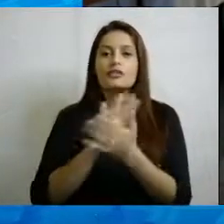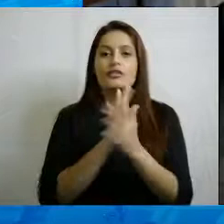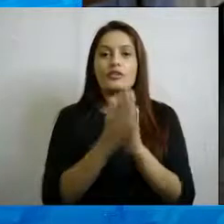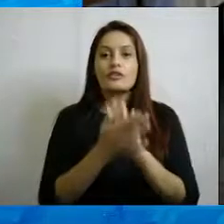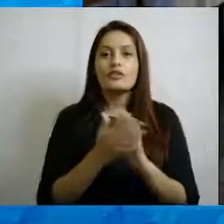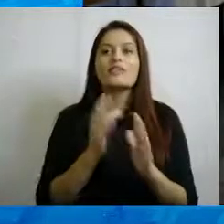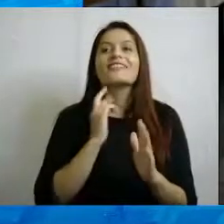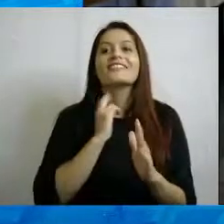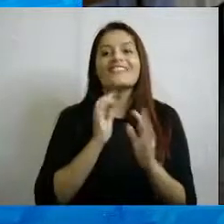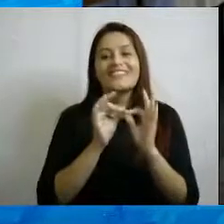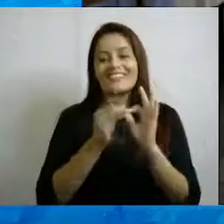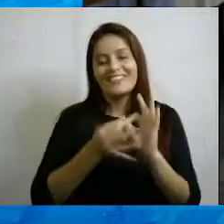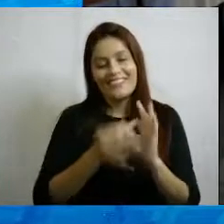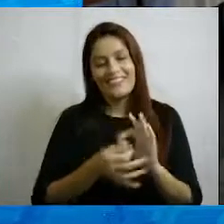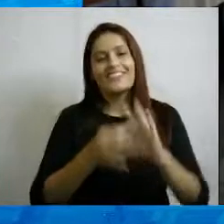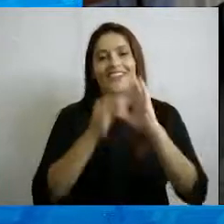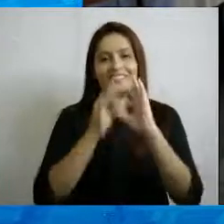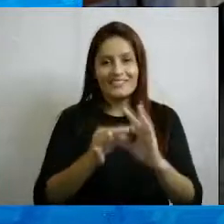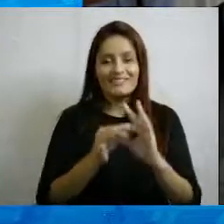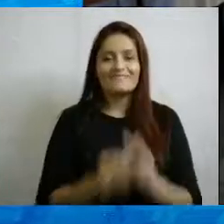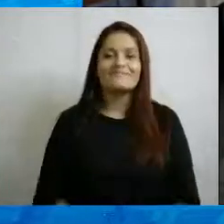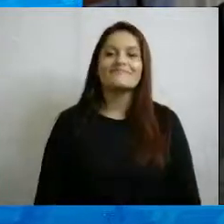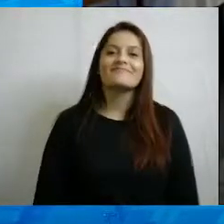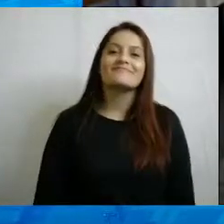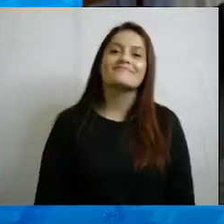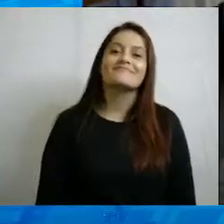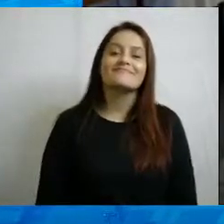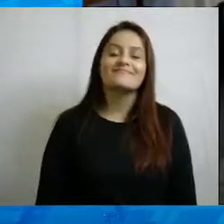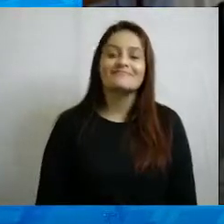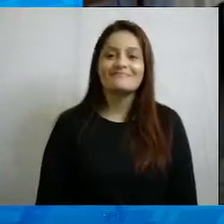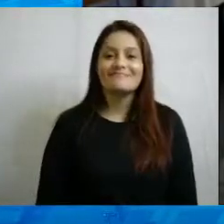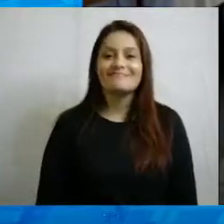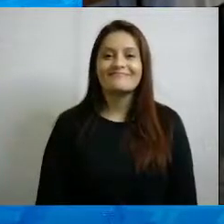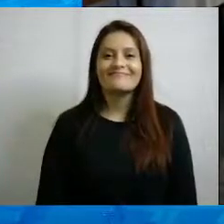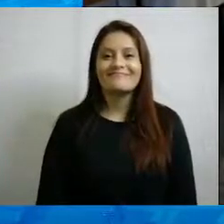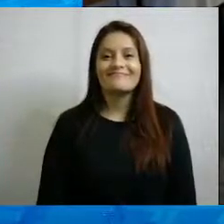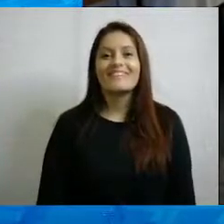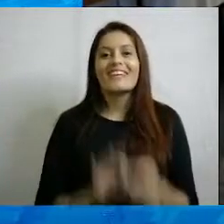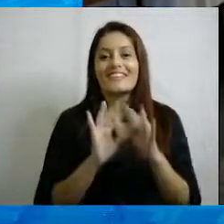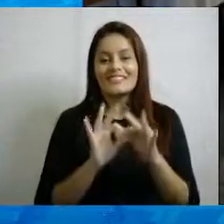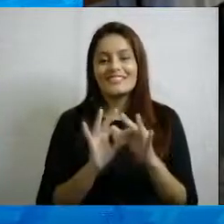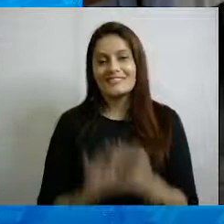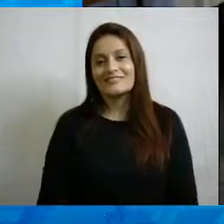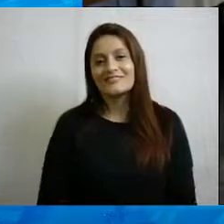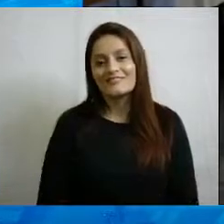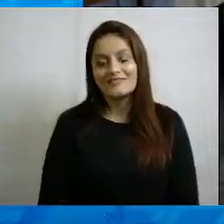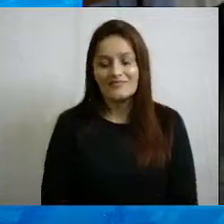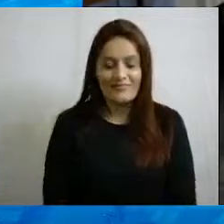la interpretación por mucho tiempo. Gracias. Hasta luego.